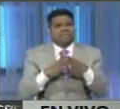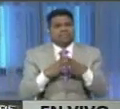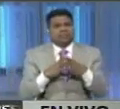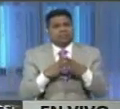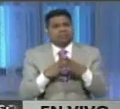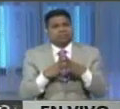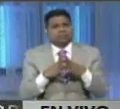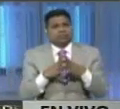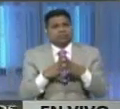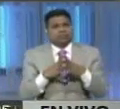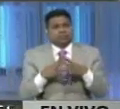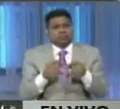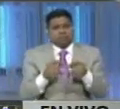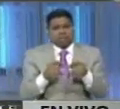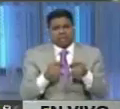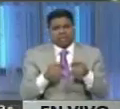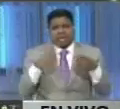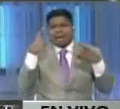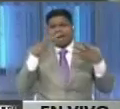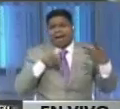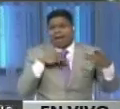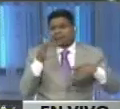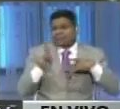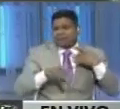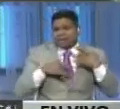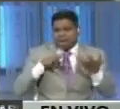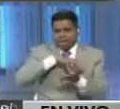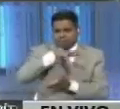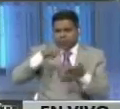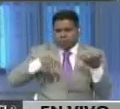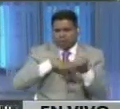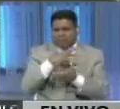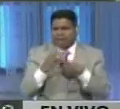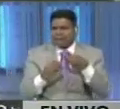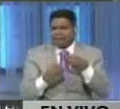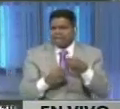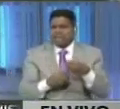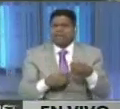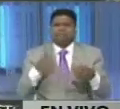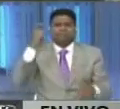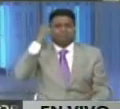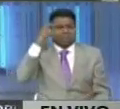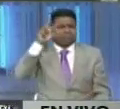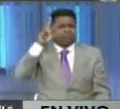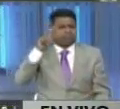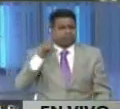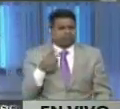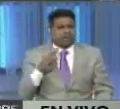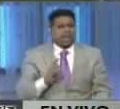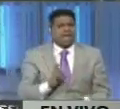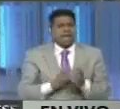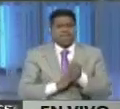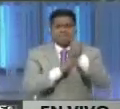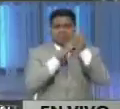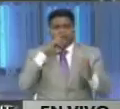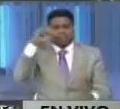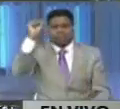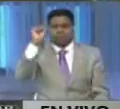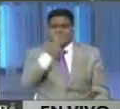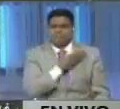actos desestabilizadores que día a día lucha nuestro gobierno que dirige nuestro presidente Nicolás Maduro para